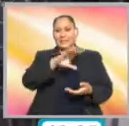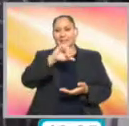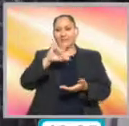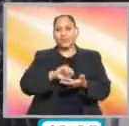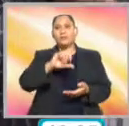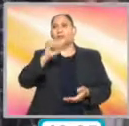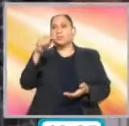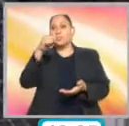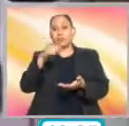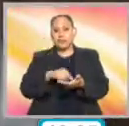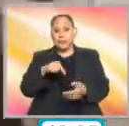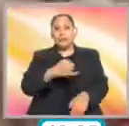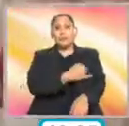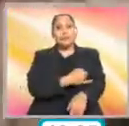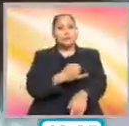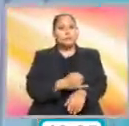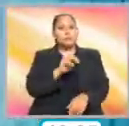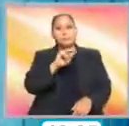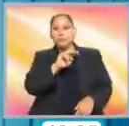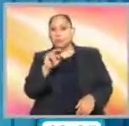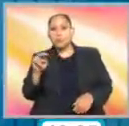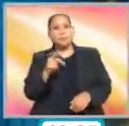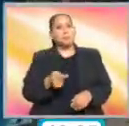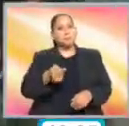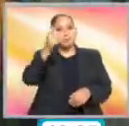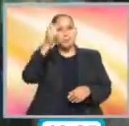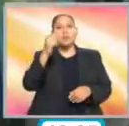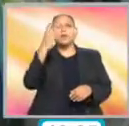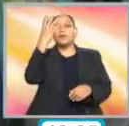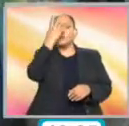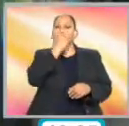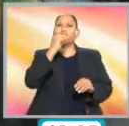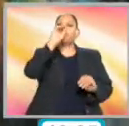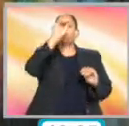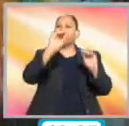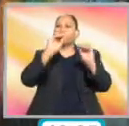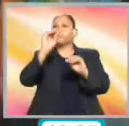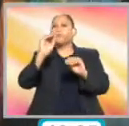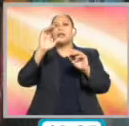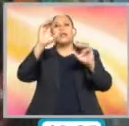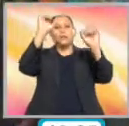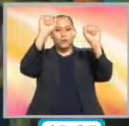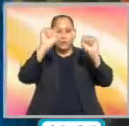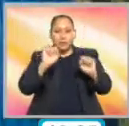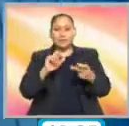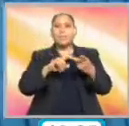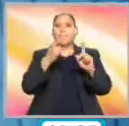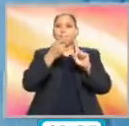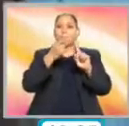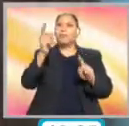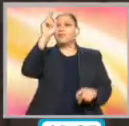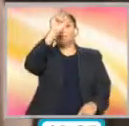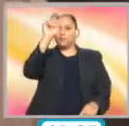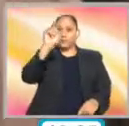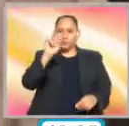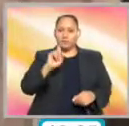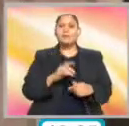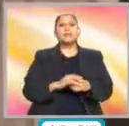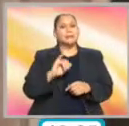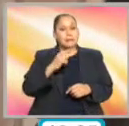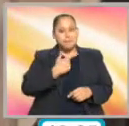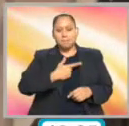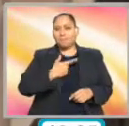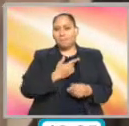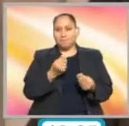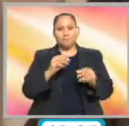lados, pero en Iztapalapa no se había dado un movimiento de embellecer las cortinas, las puertas, ¿no? No, sí me gusta